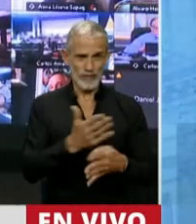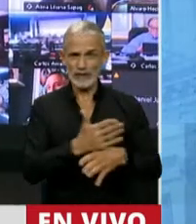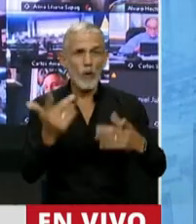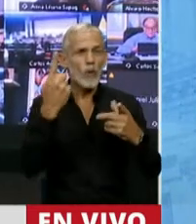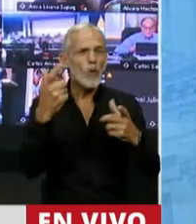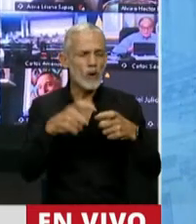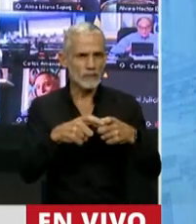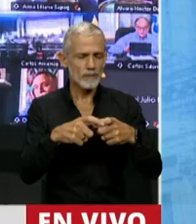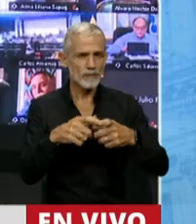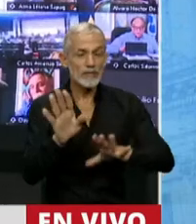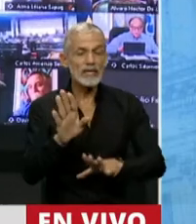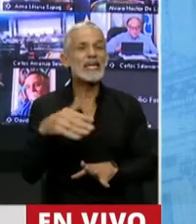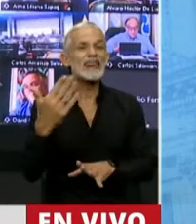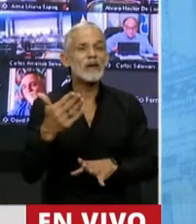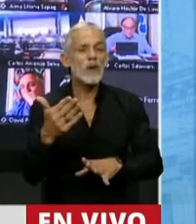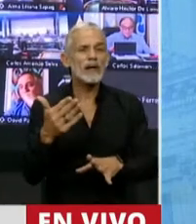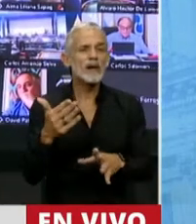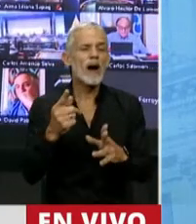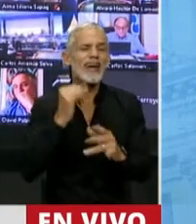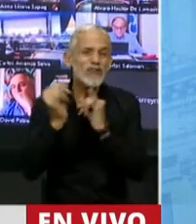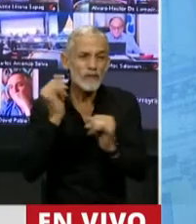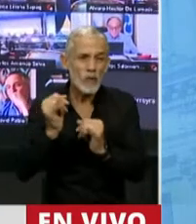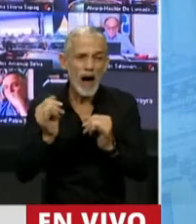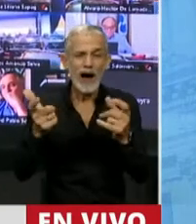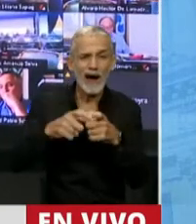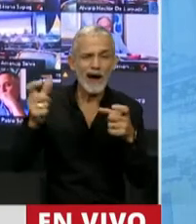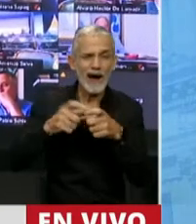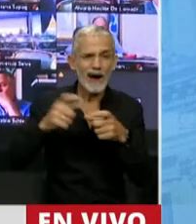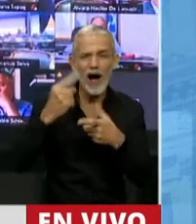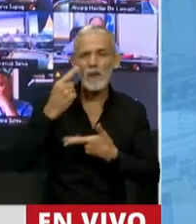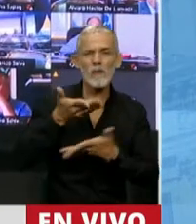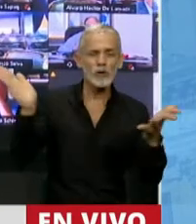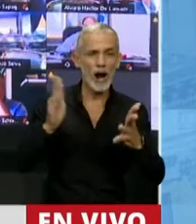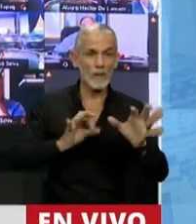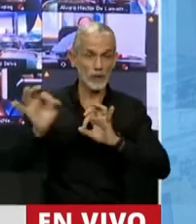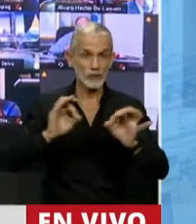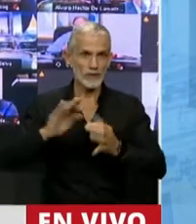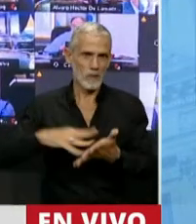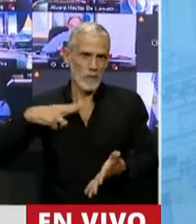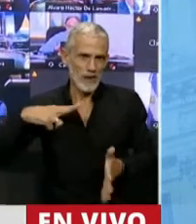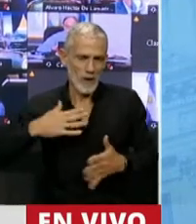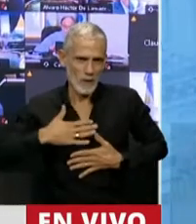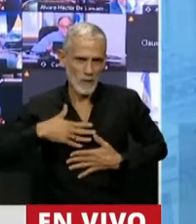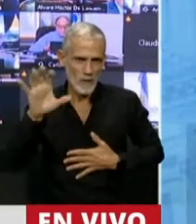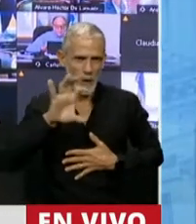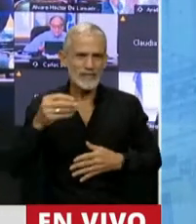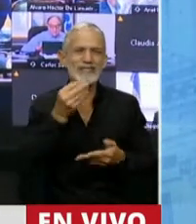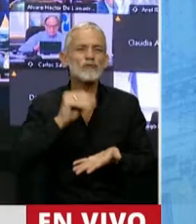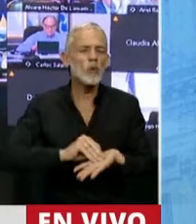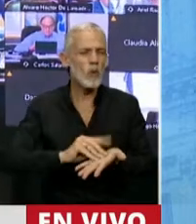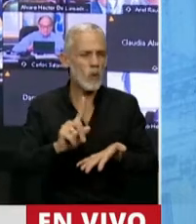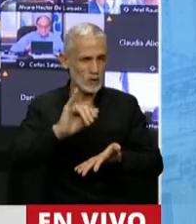se reunió en carácter informativo para ser vidriera de un proyecto y privado de mi provincia en la provincia del chubut